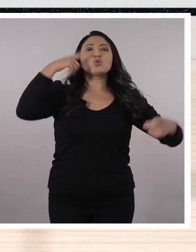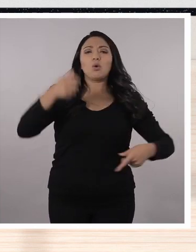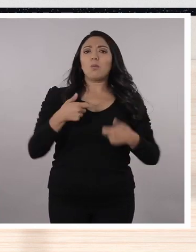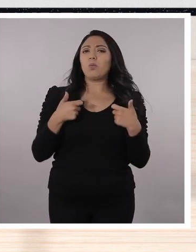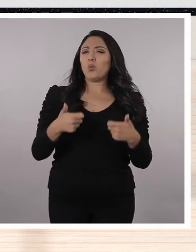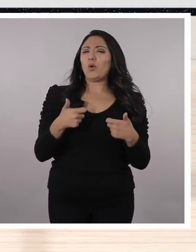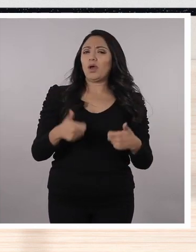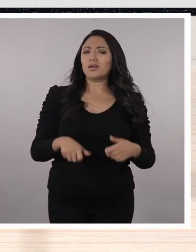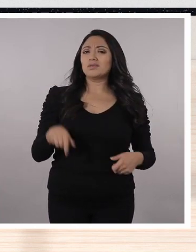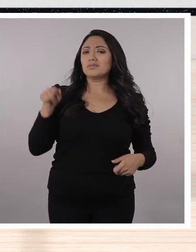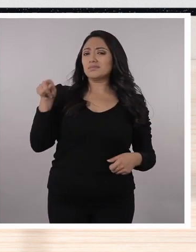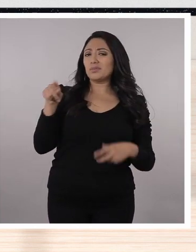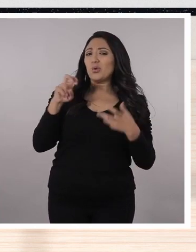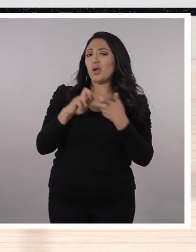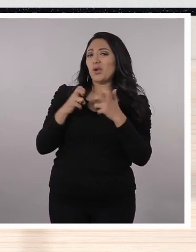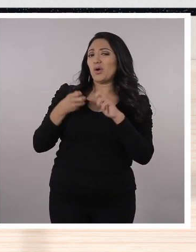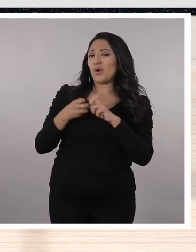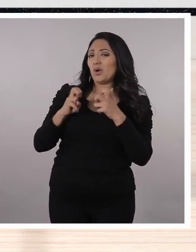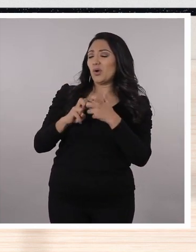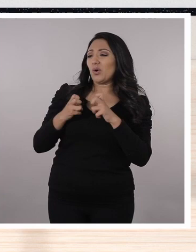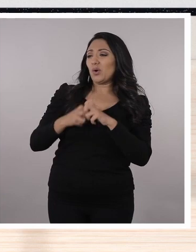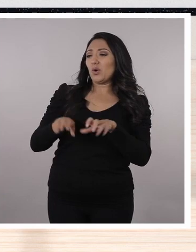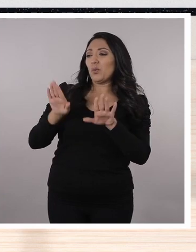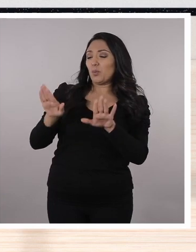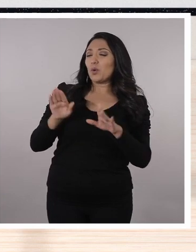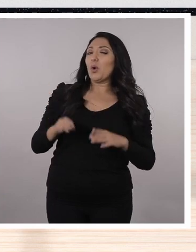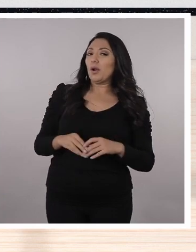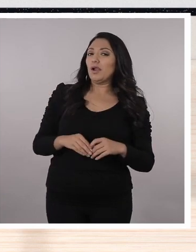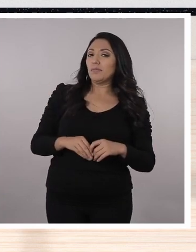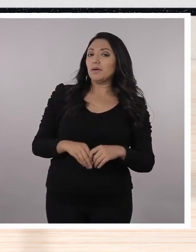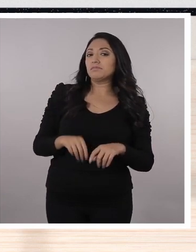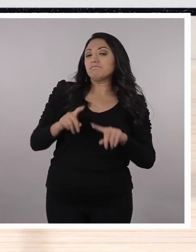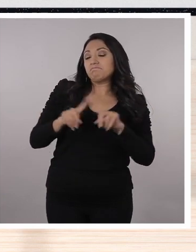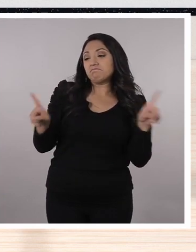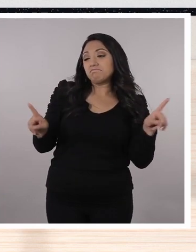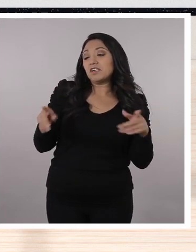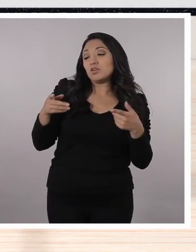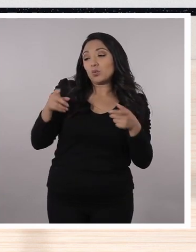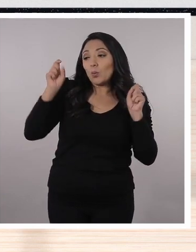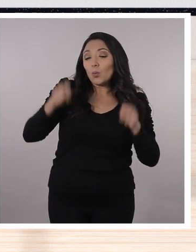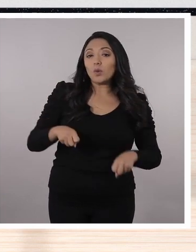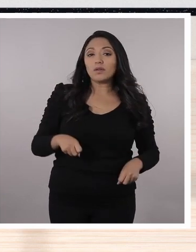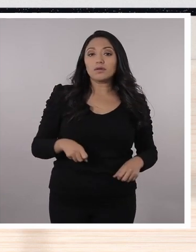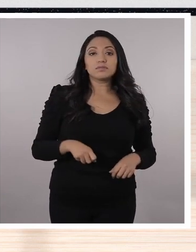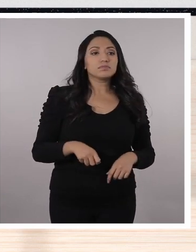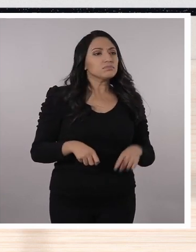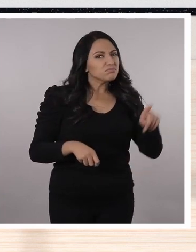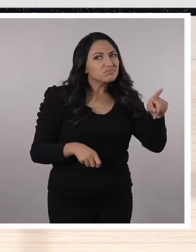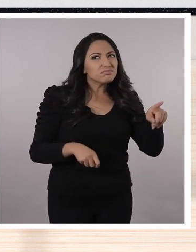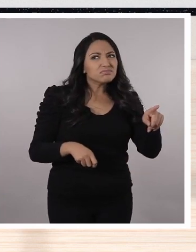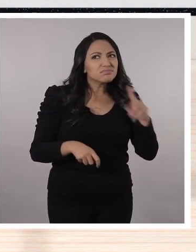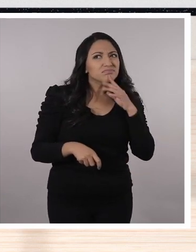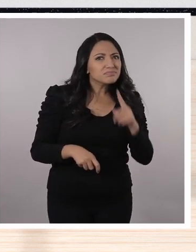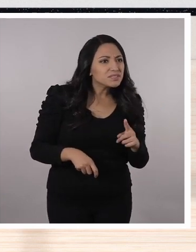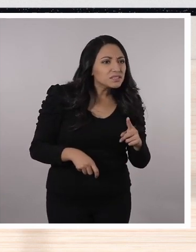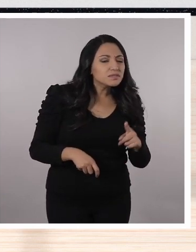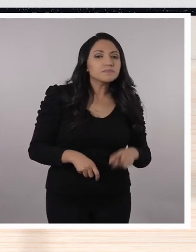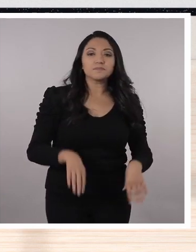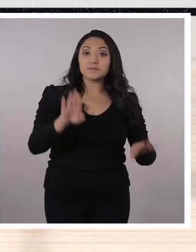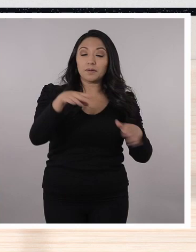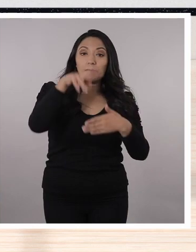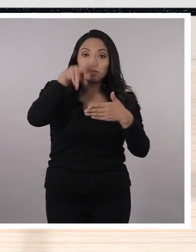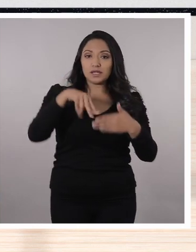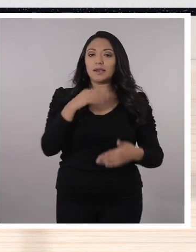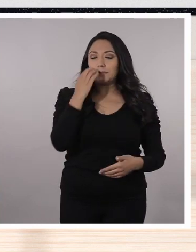orador, pese a que tenía algunas limitaciones que un poquito frenaban esa capacidad de ser orador? En serio, profe, pero ¿y quién era? ¿Qué te